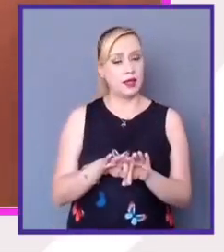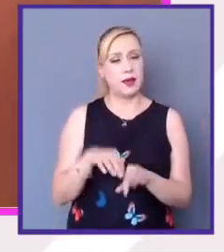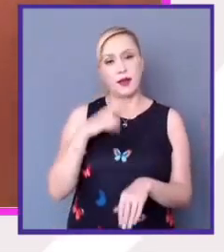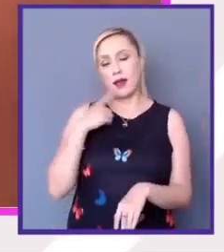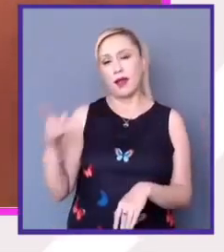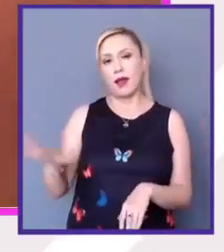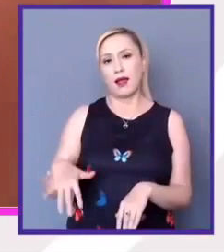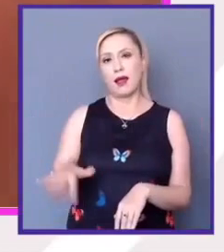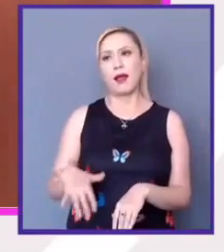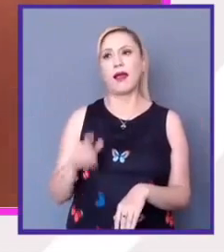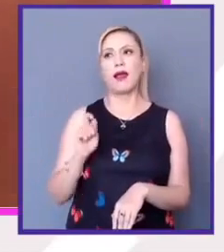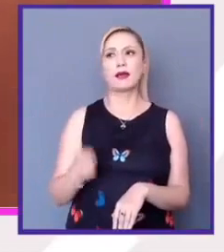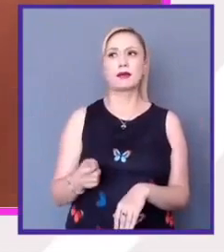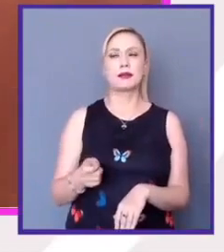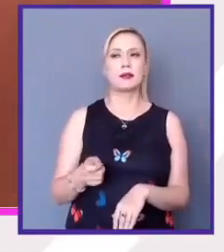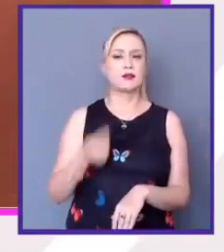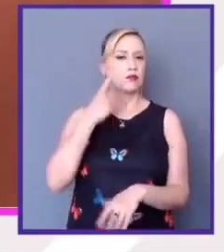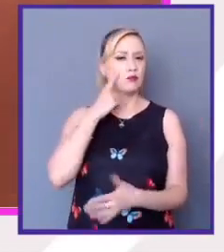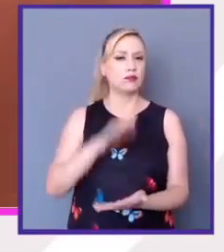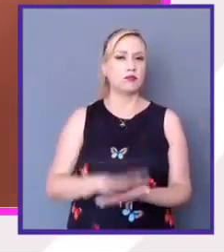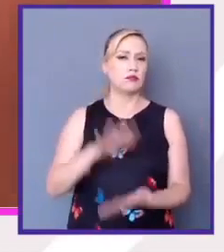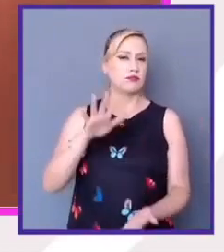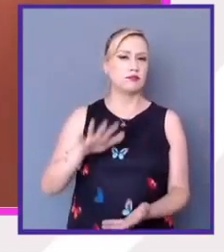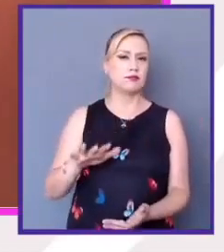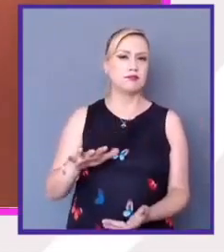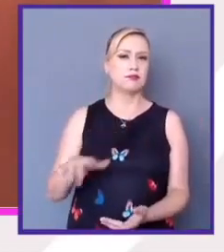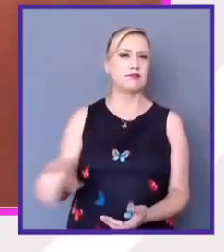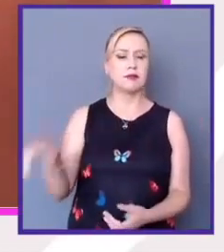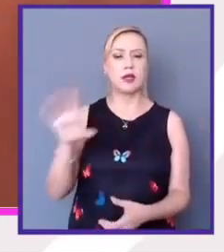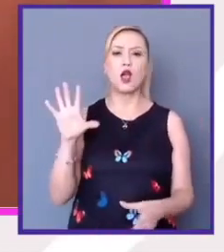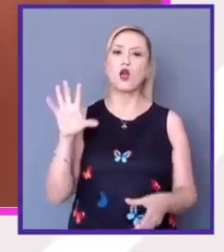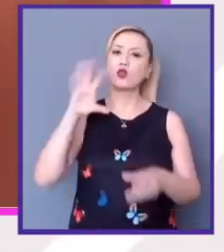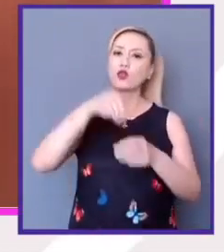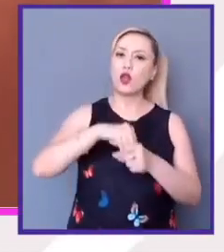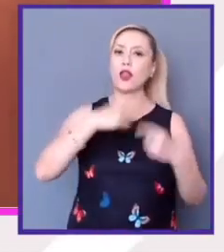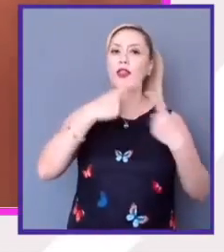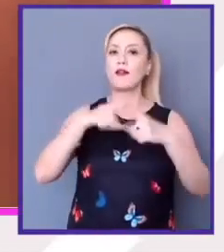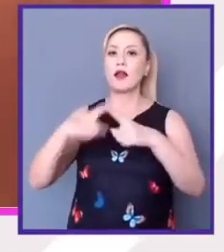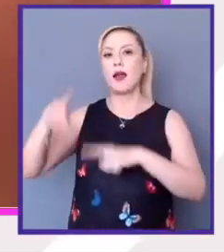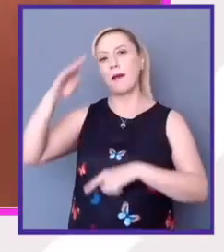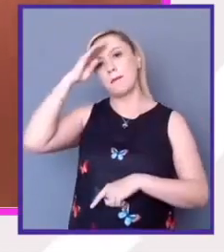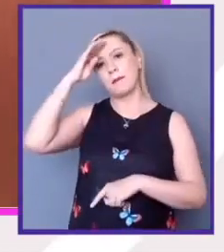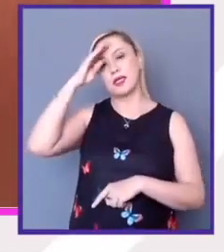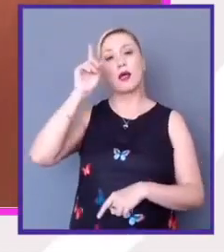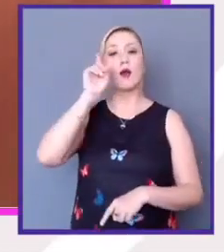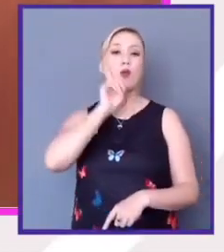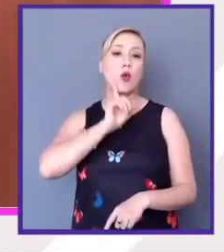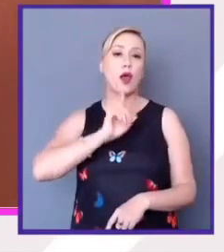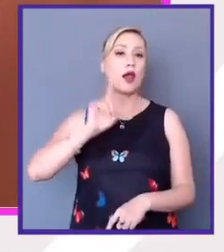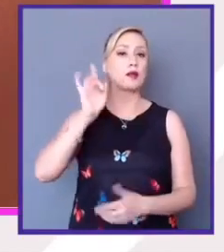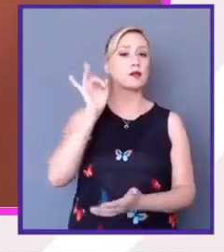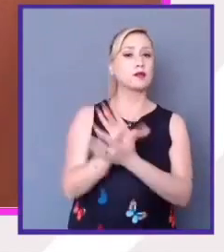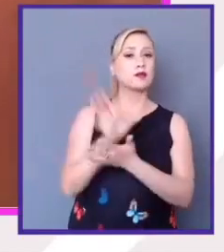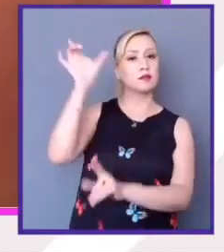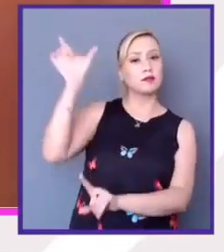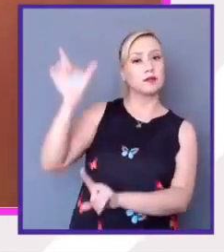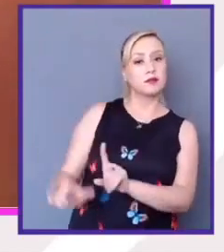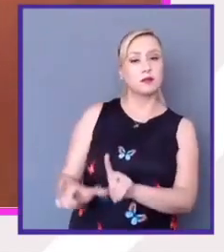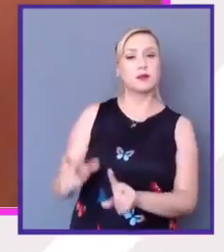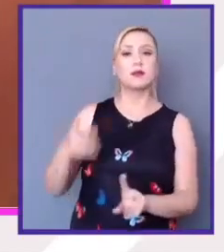¿no? De que generalmente en las áreas de diversidad e inclusión se piensa en el área de género, se piensa en el área